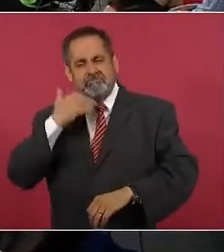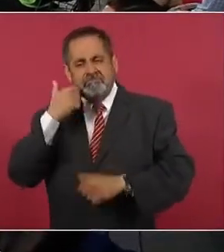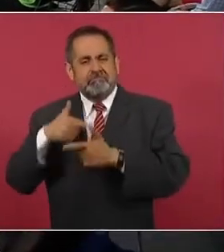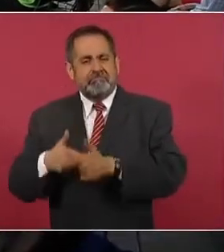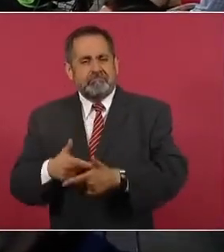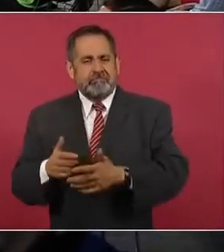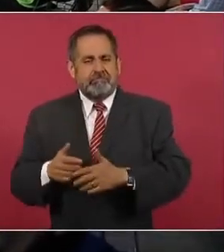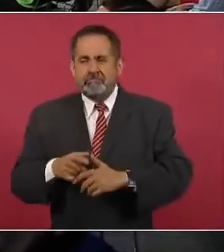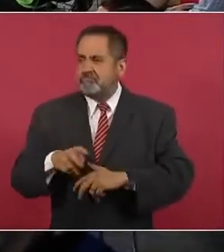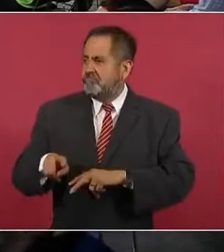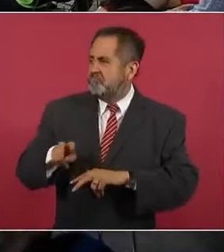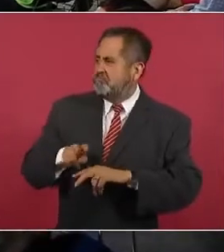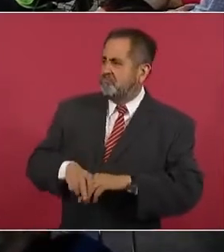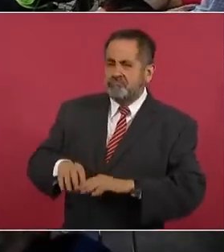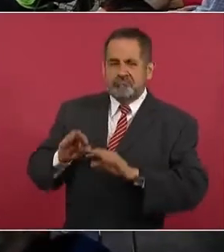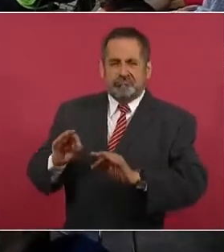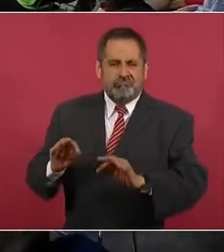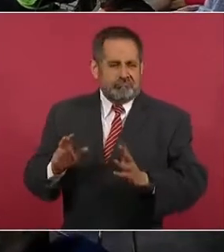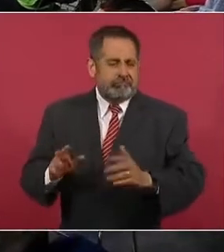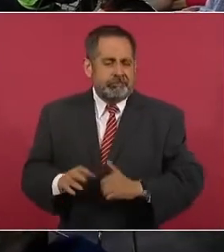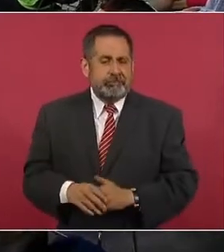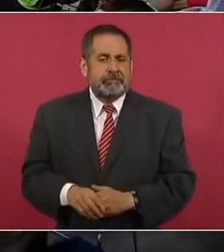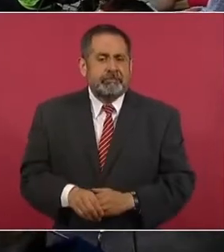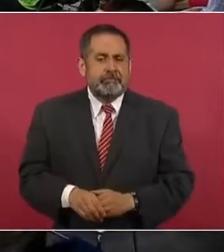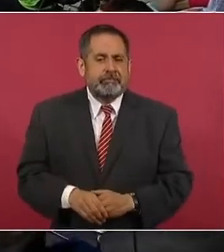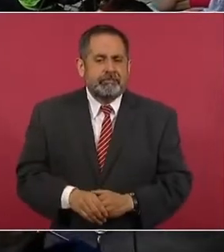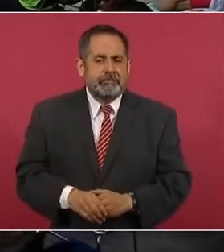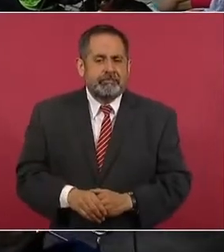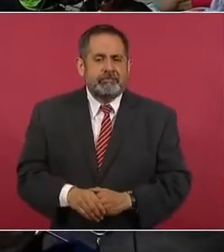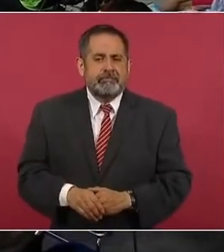el sillón presidencial, la silla,